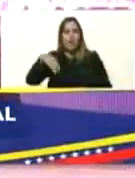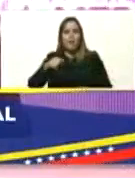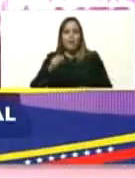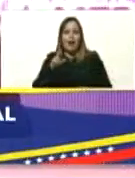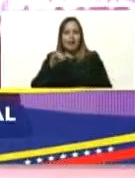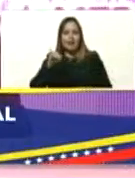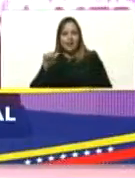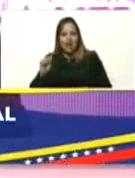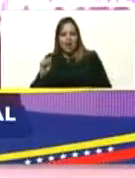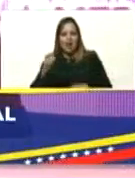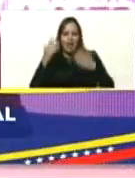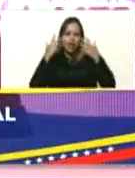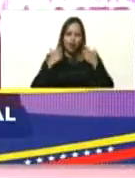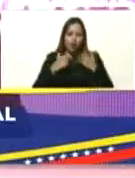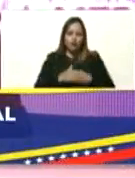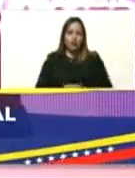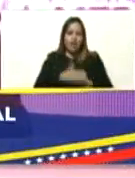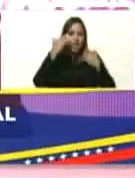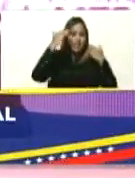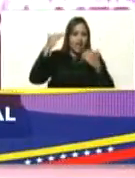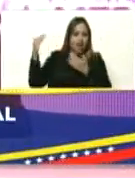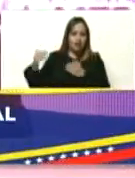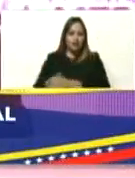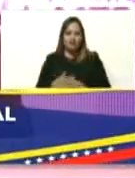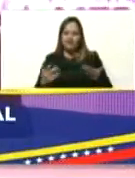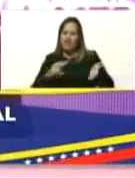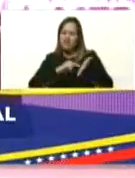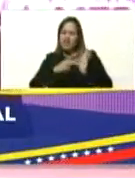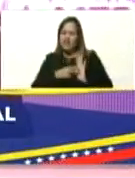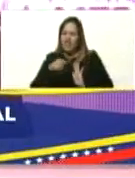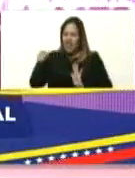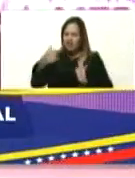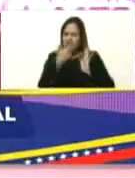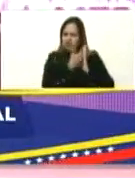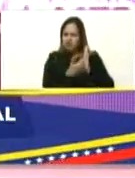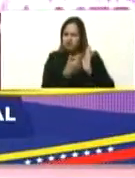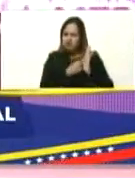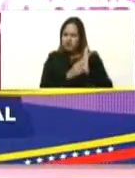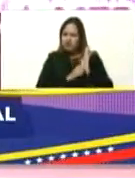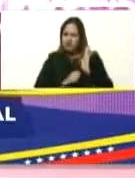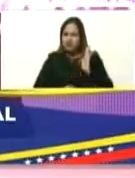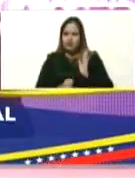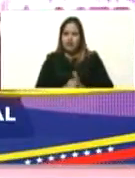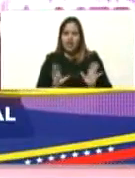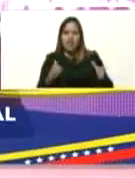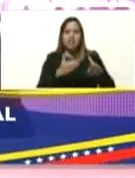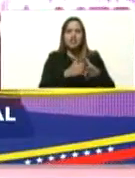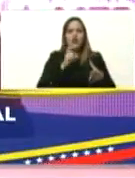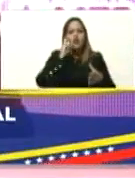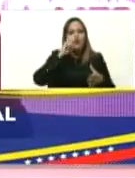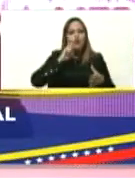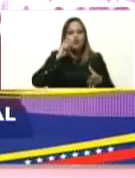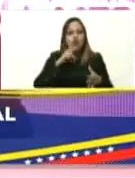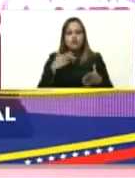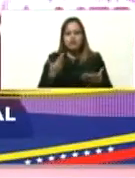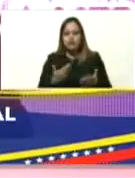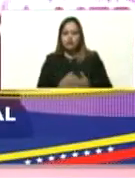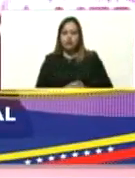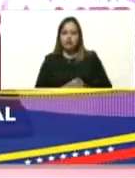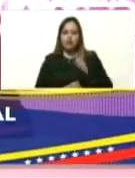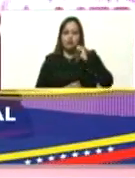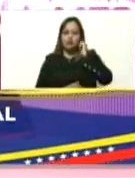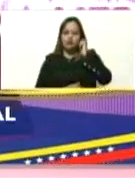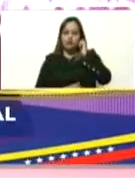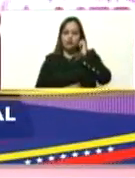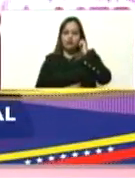Bueno, mis saludos. ¿Y de qué se trata esto? La estación rosa que establecen